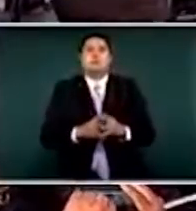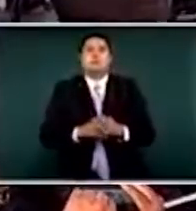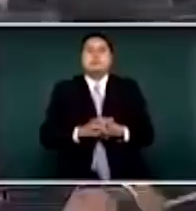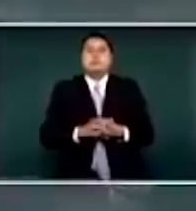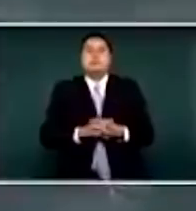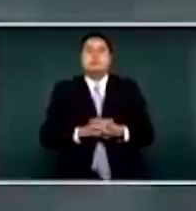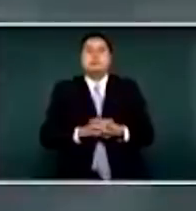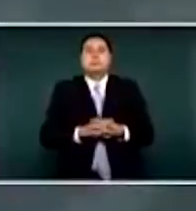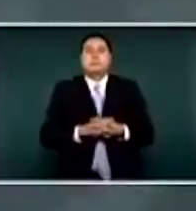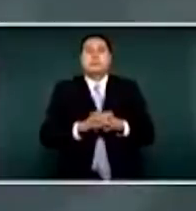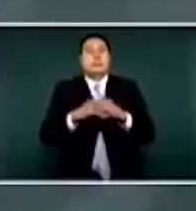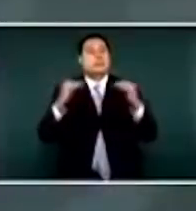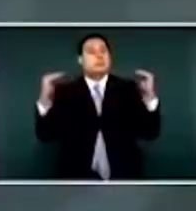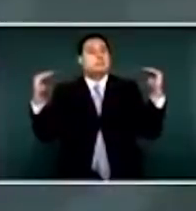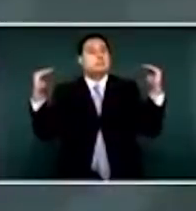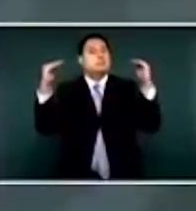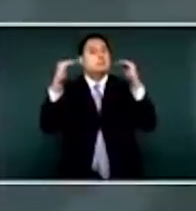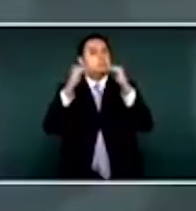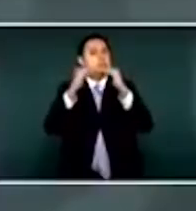es la igualdad